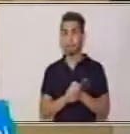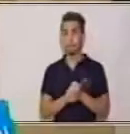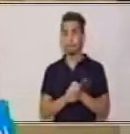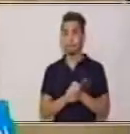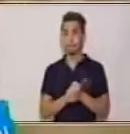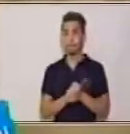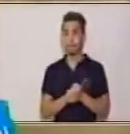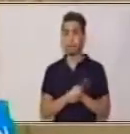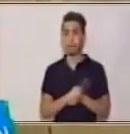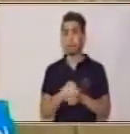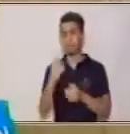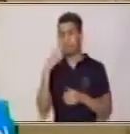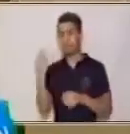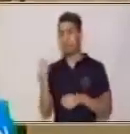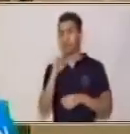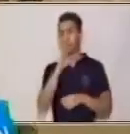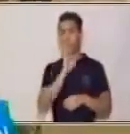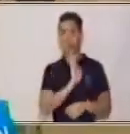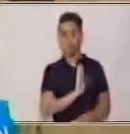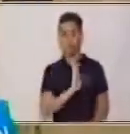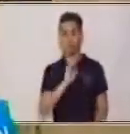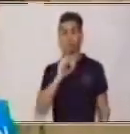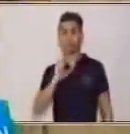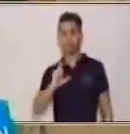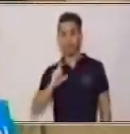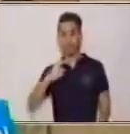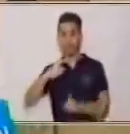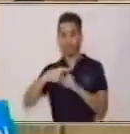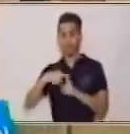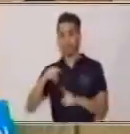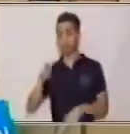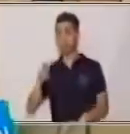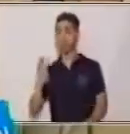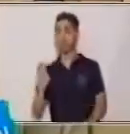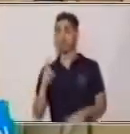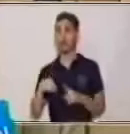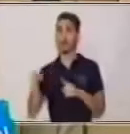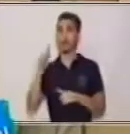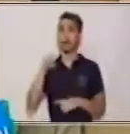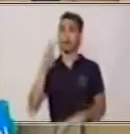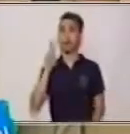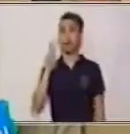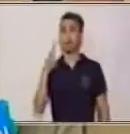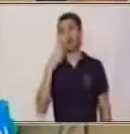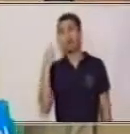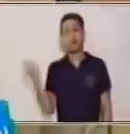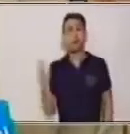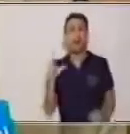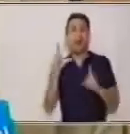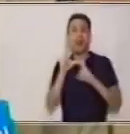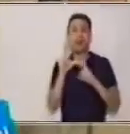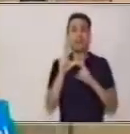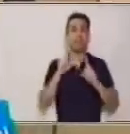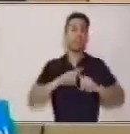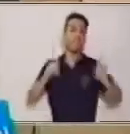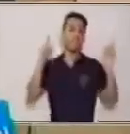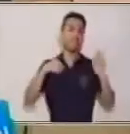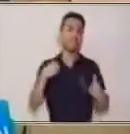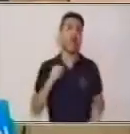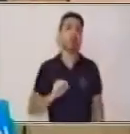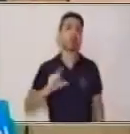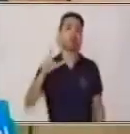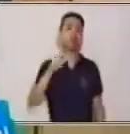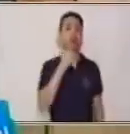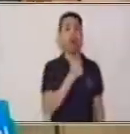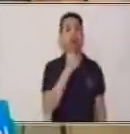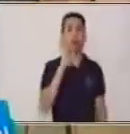elevado al cuadrado. Si usted se da cuenta, estamos utilizando letras diferentes a lo que estamos acostumbrados a usar, A,